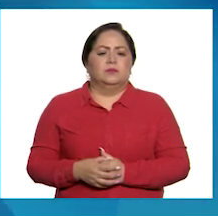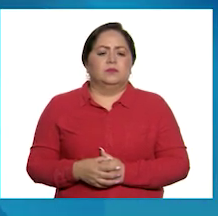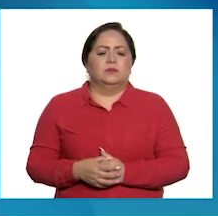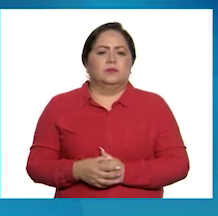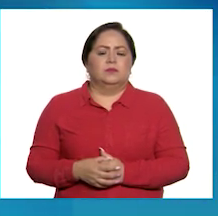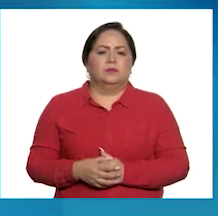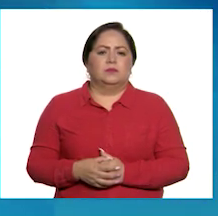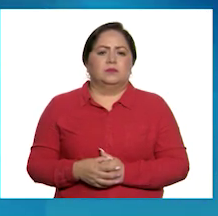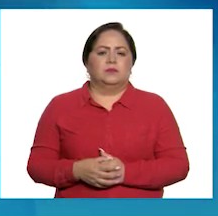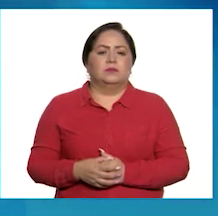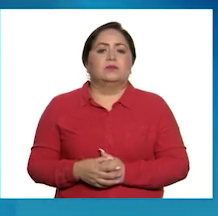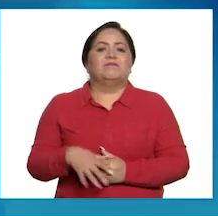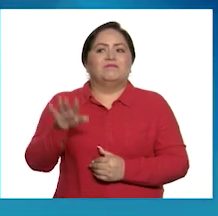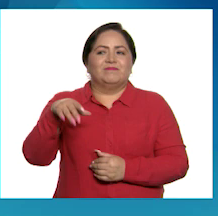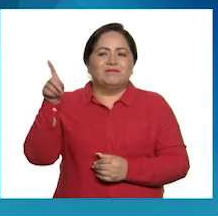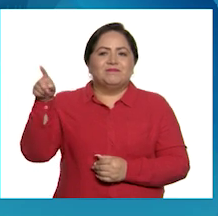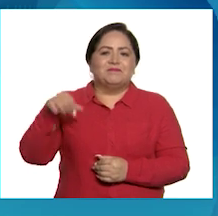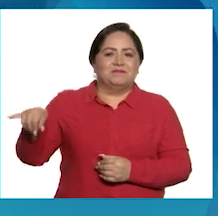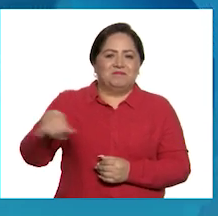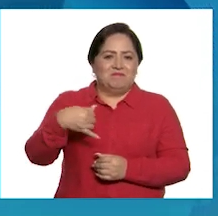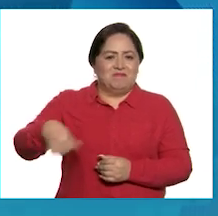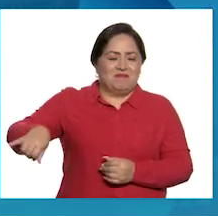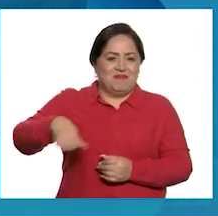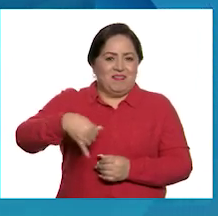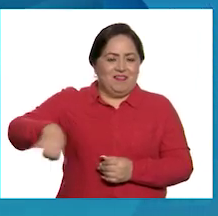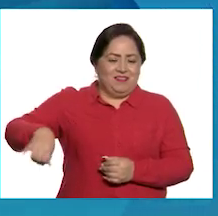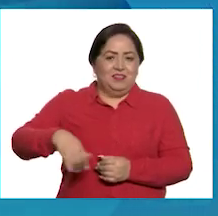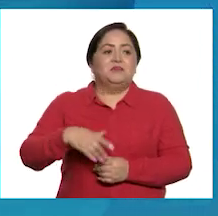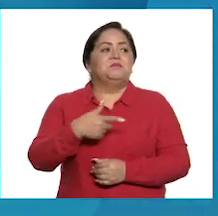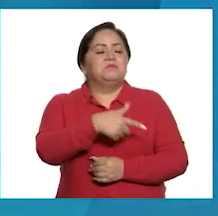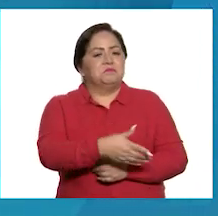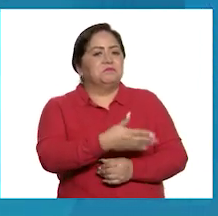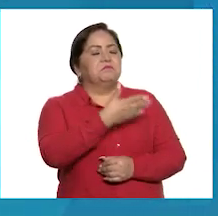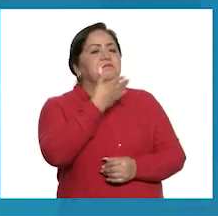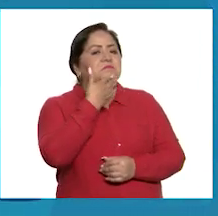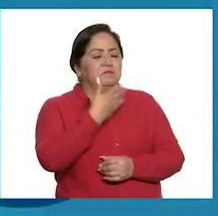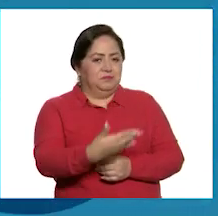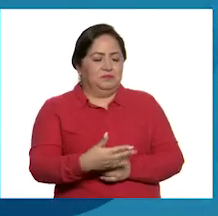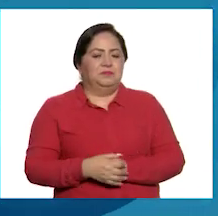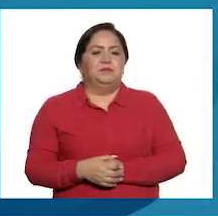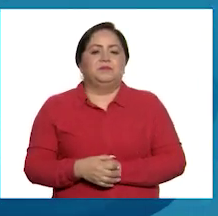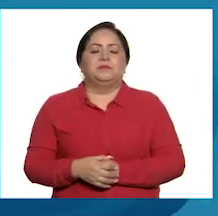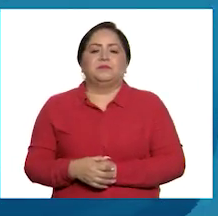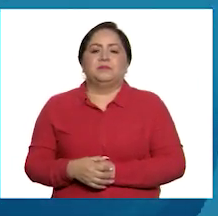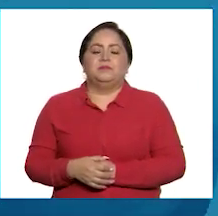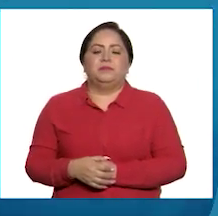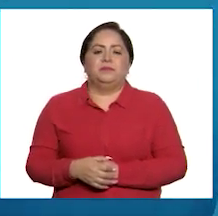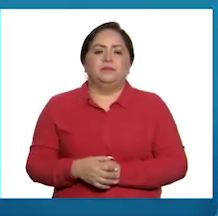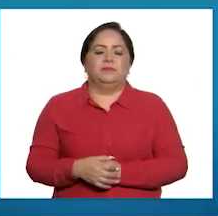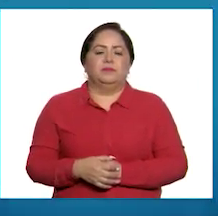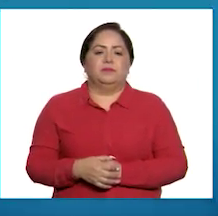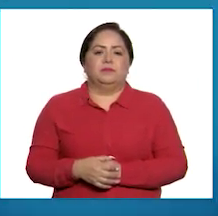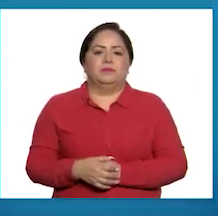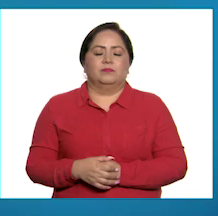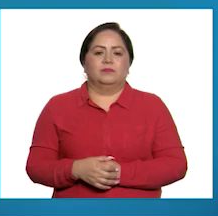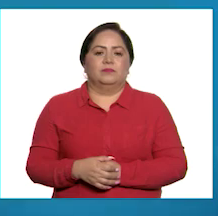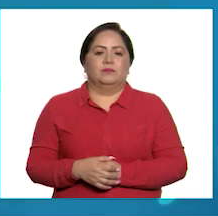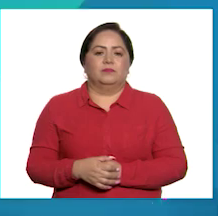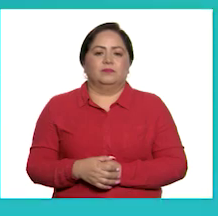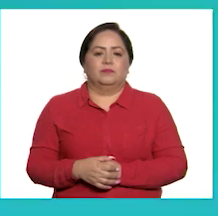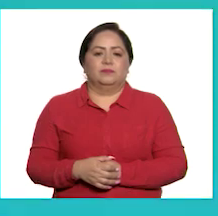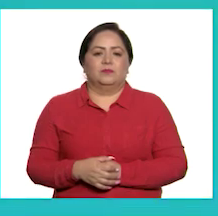A ver... Ah, pues es una plancha, maestro. Muy bien. Perfecto. Una plancha. Vamos a pegarla aquí.